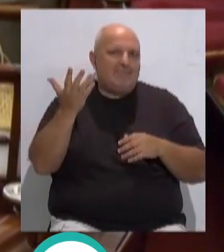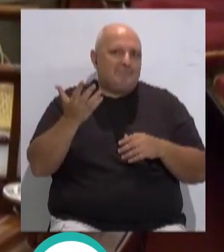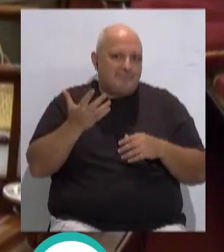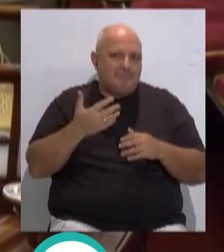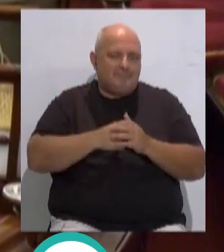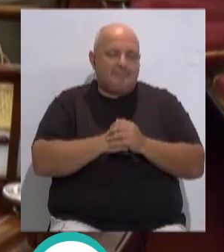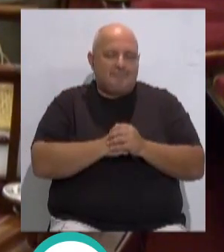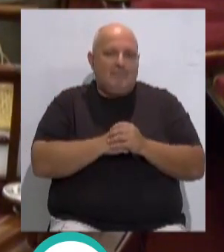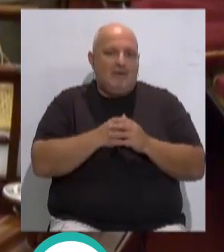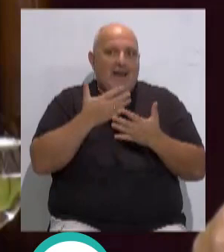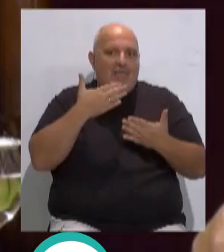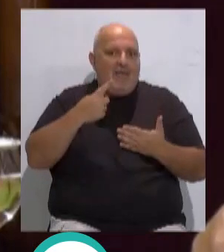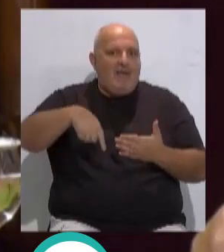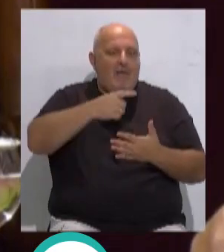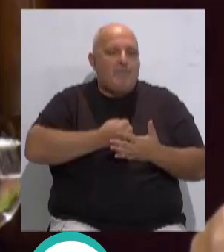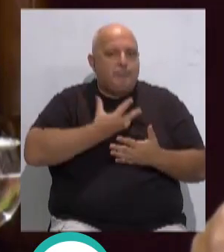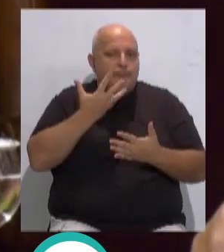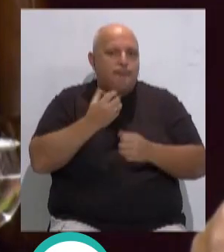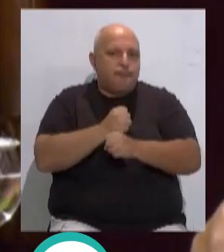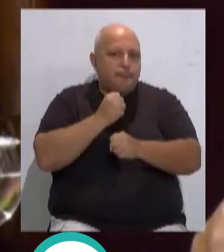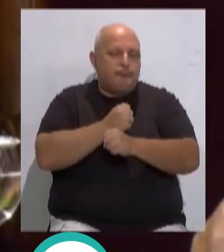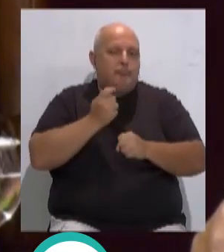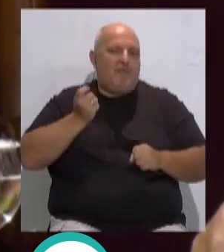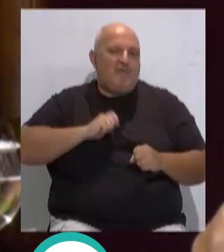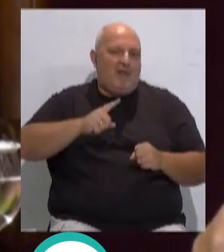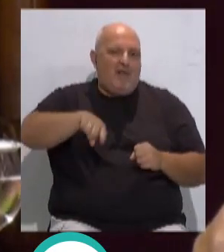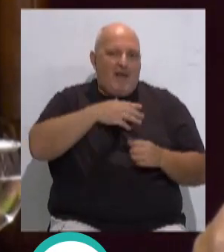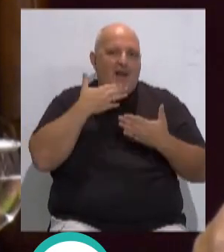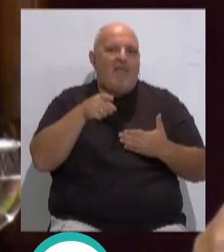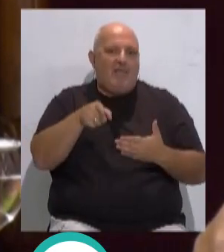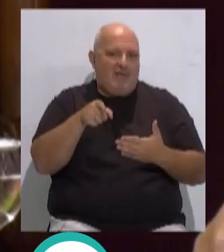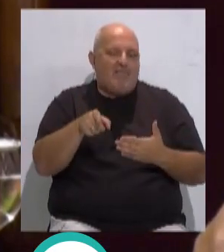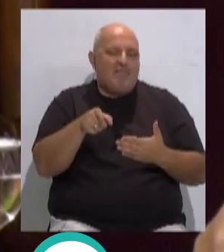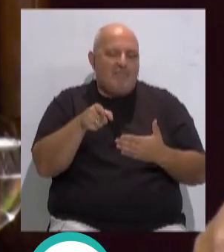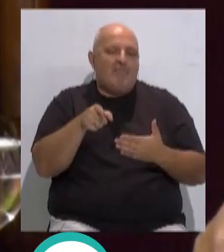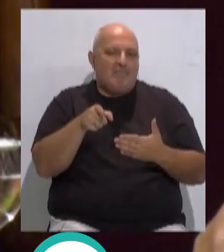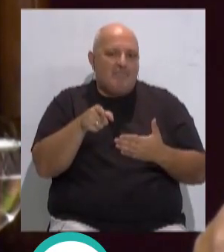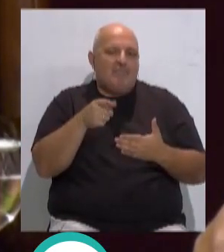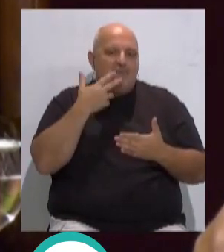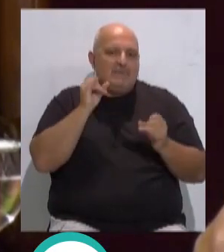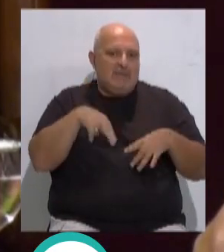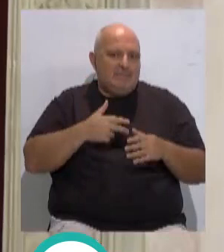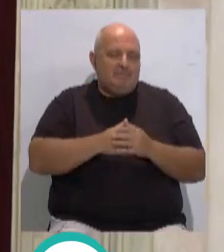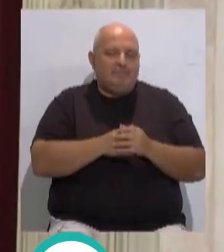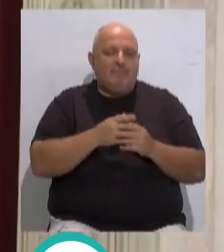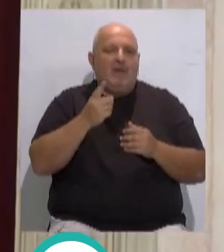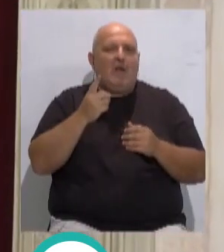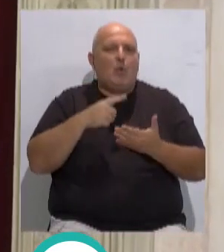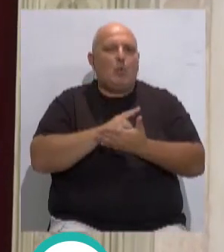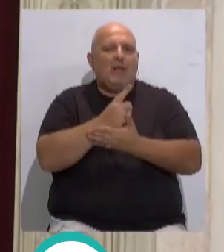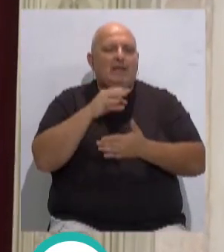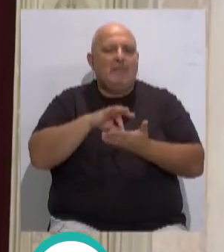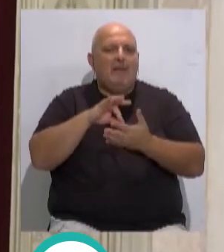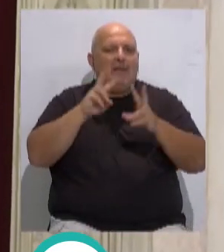vosotros, sin vuestra pasión y sin vuestra profesionalidad. Tampoco sería el Cádiz que conocemos sin la Ruta de la Tapa. La Ruta de la